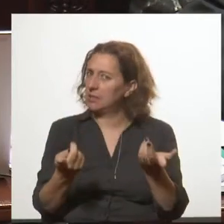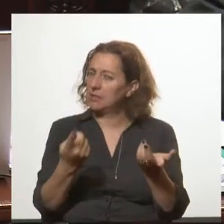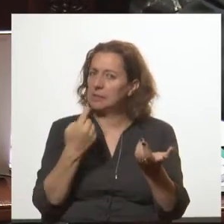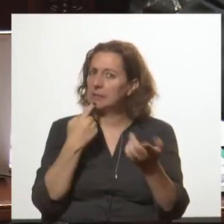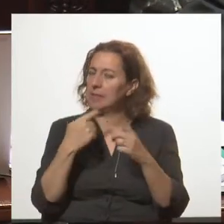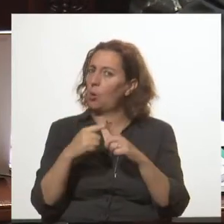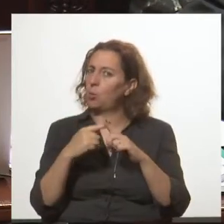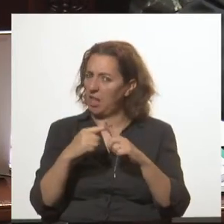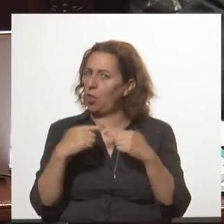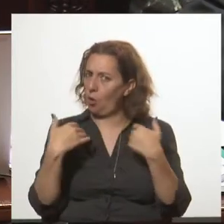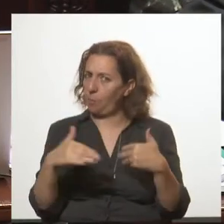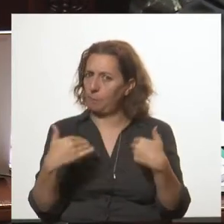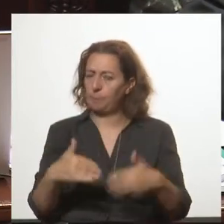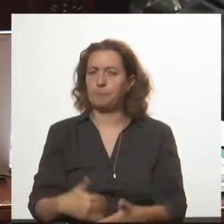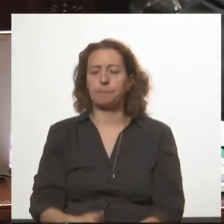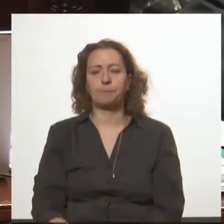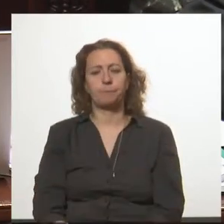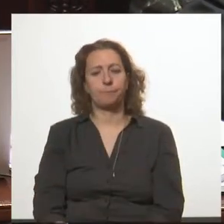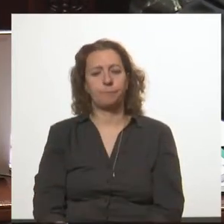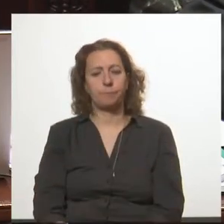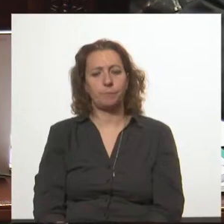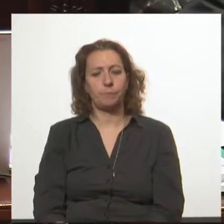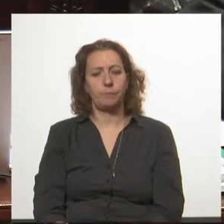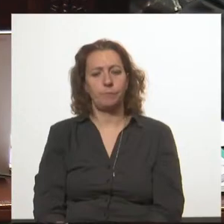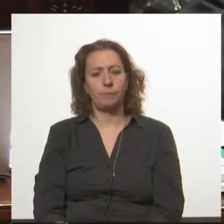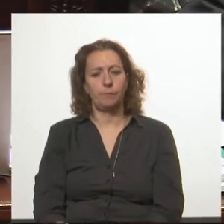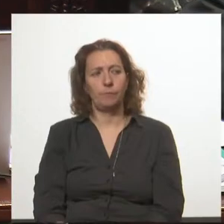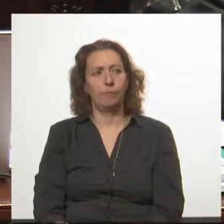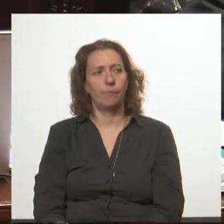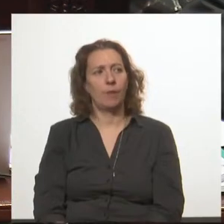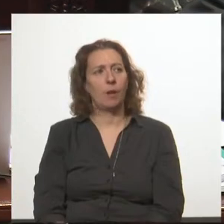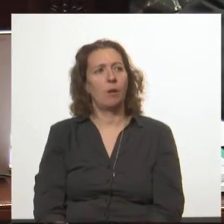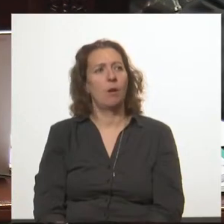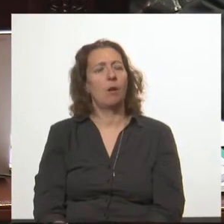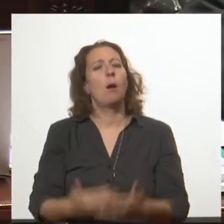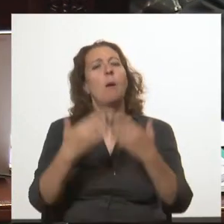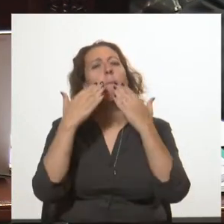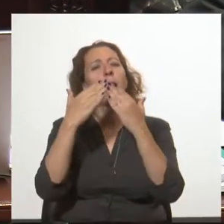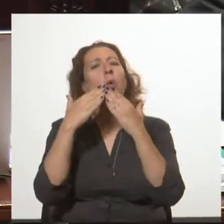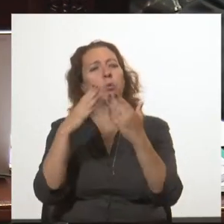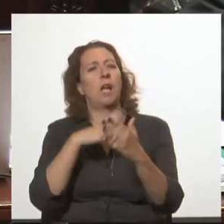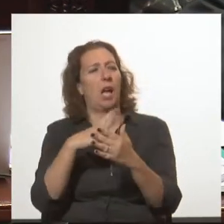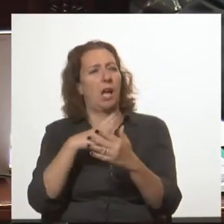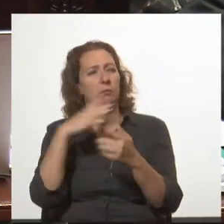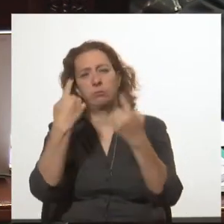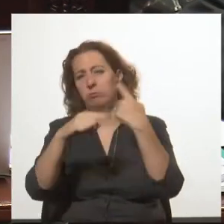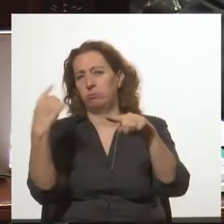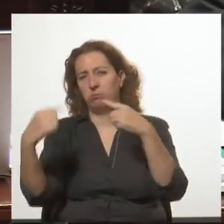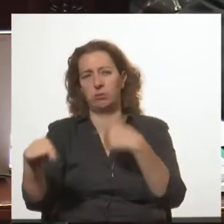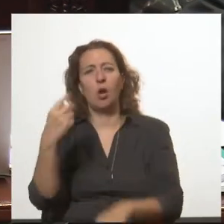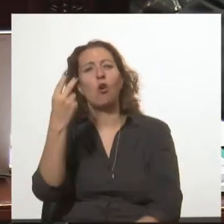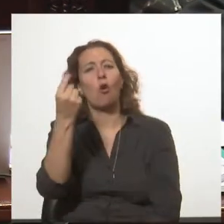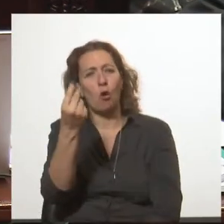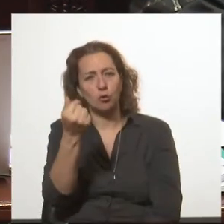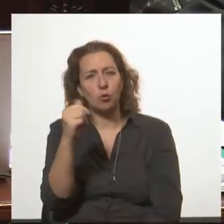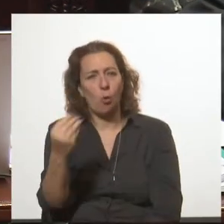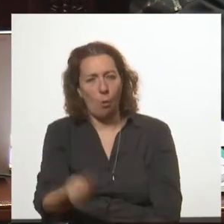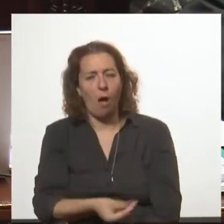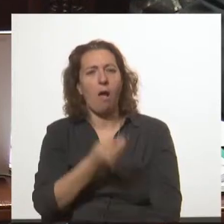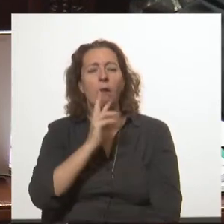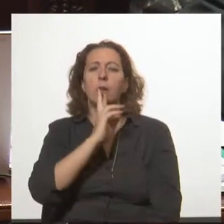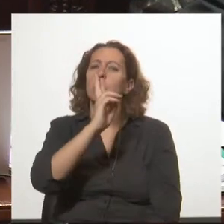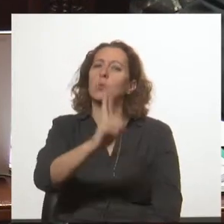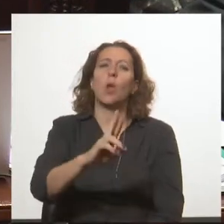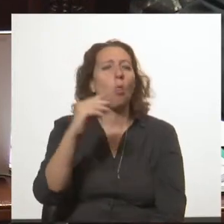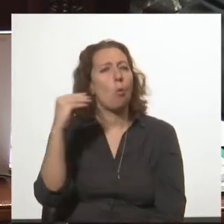discutido una demanda de preguntas que estaban por todos lados cuál era el costo cuál era el resultado